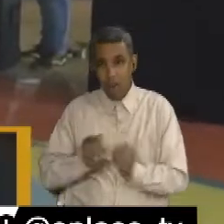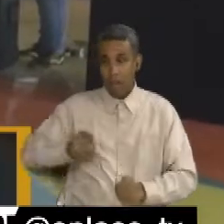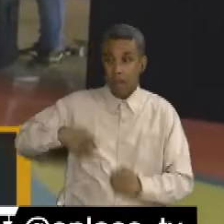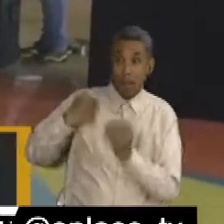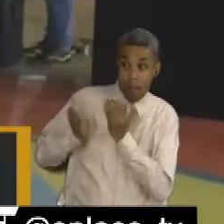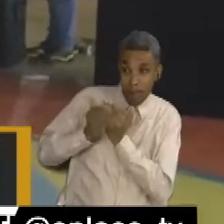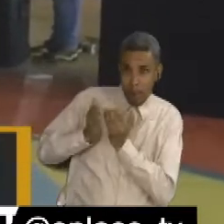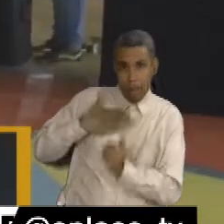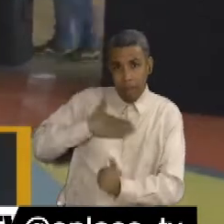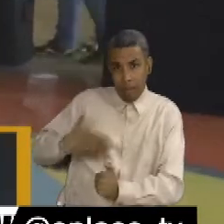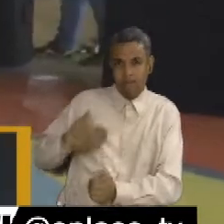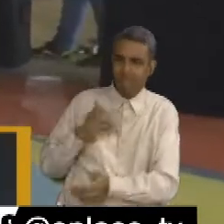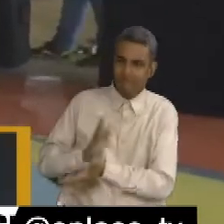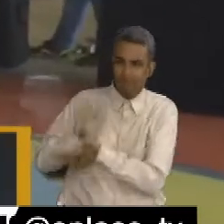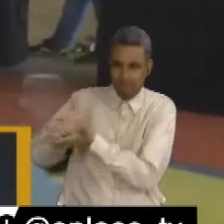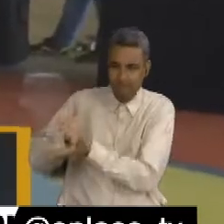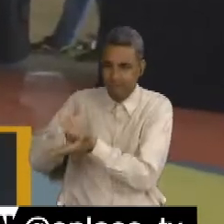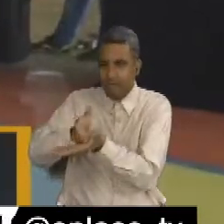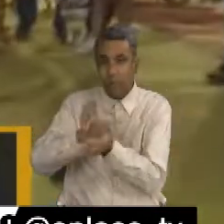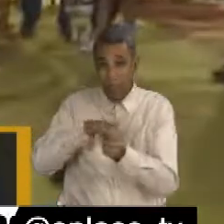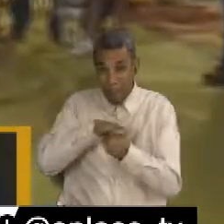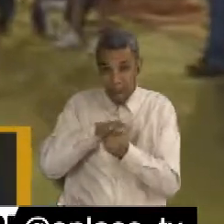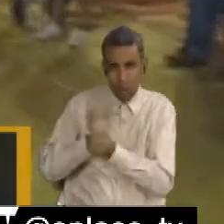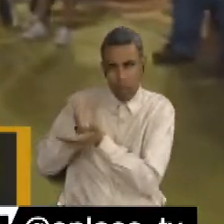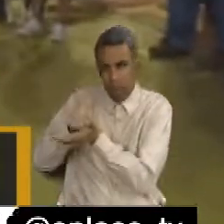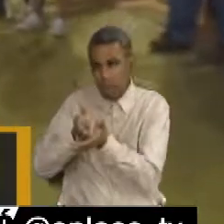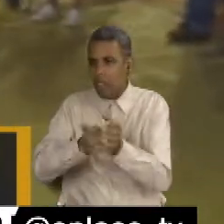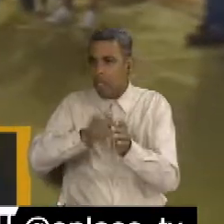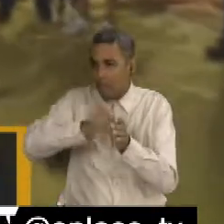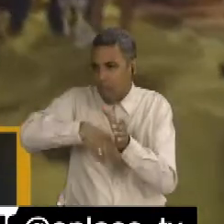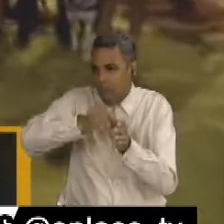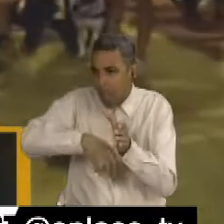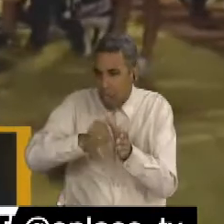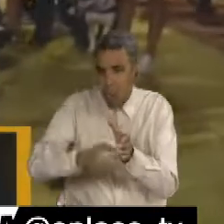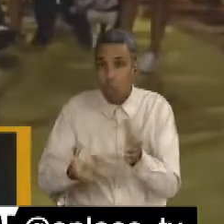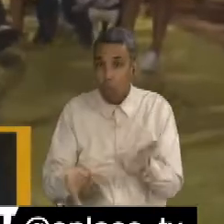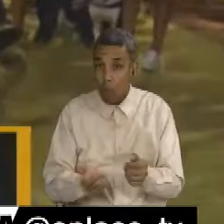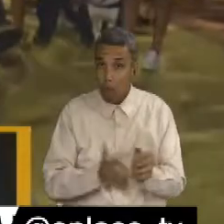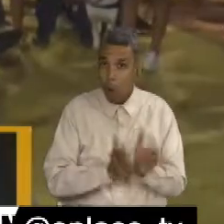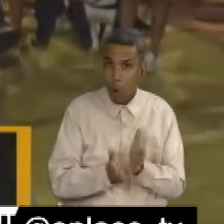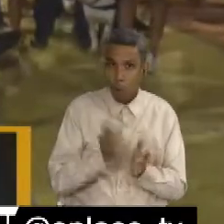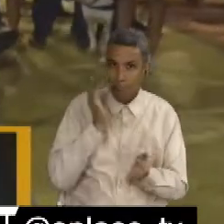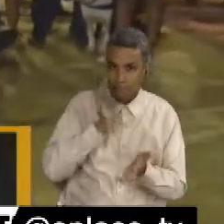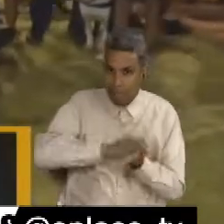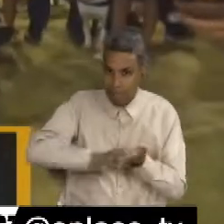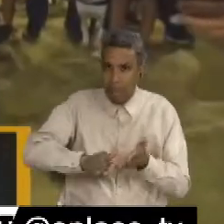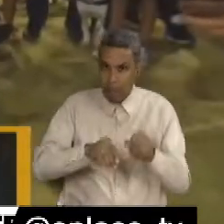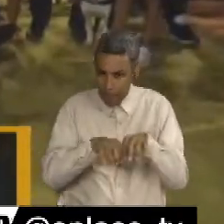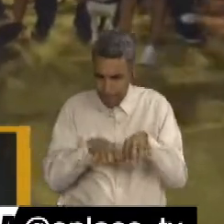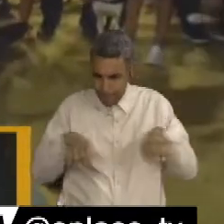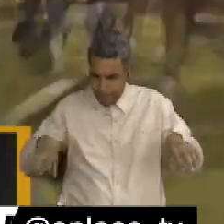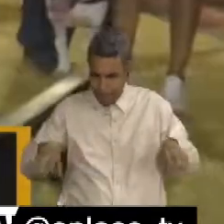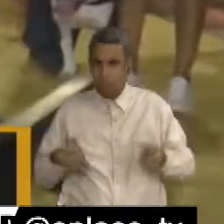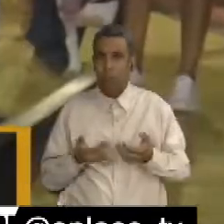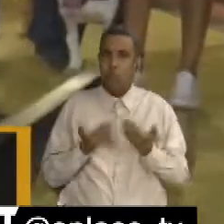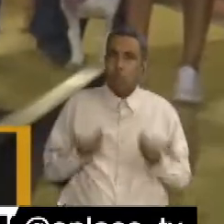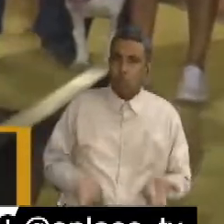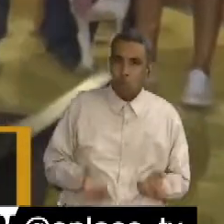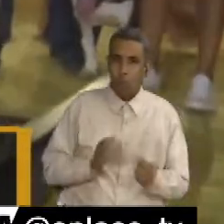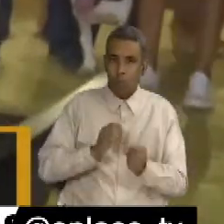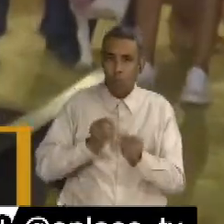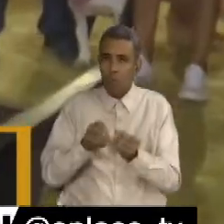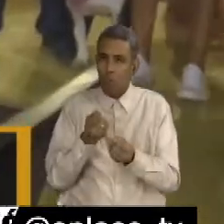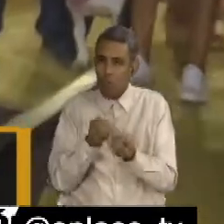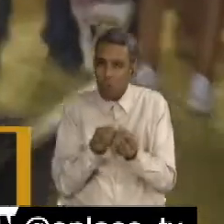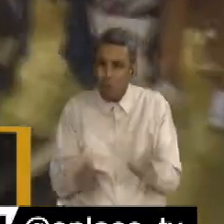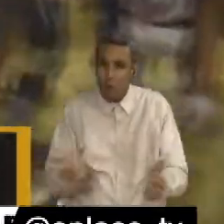socializando todo lo que tenga que ver en el manejo adecuado de los residuos sólidos, de la protección del medio ambiente, de los recursos naturales, donde a los niños se les